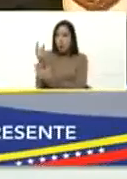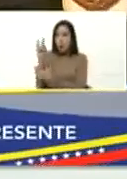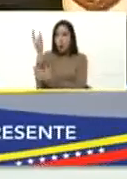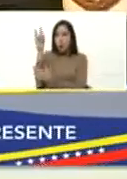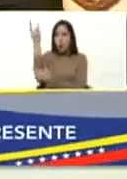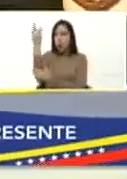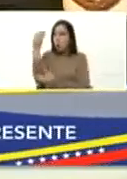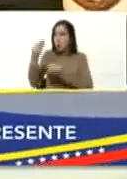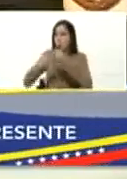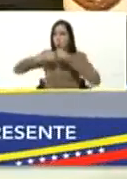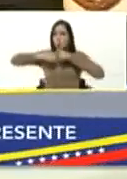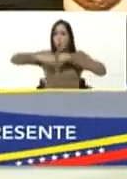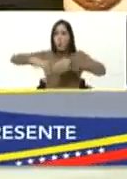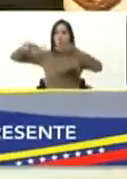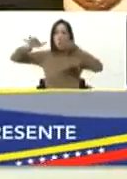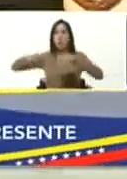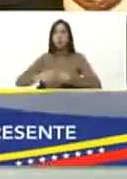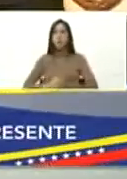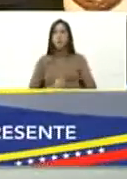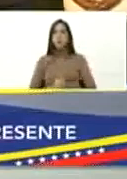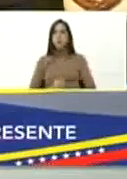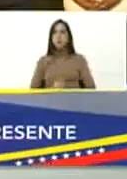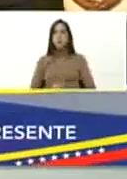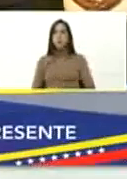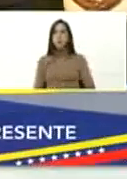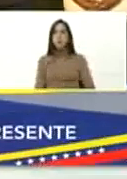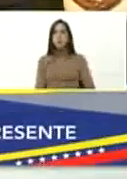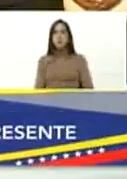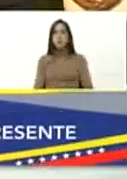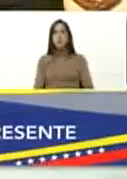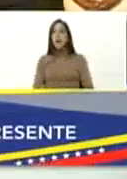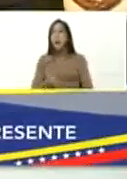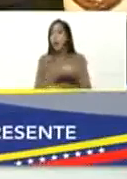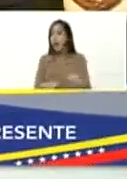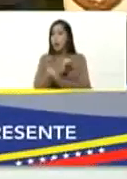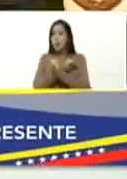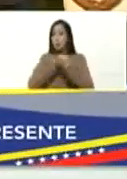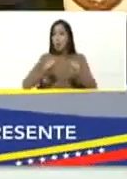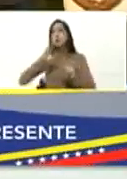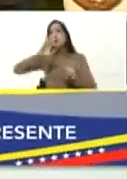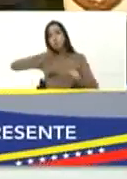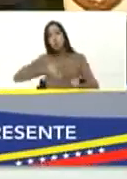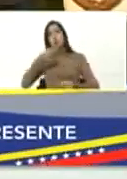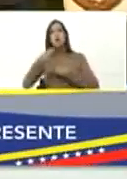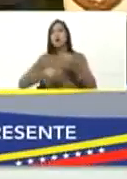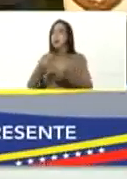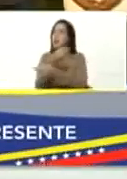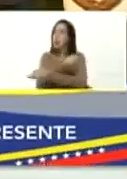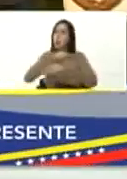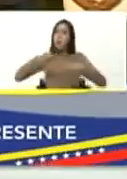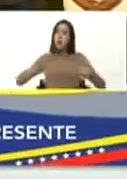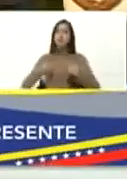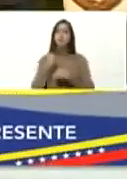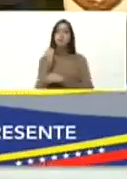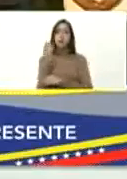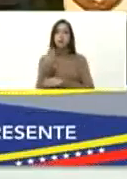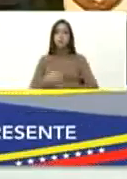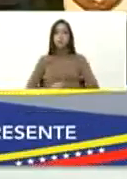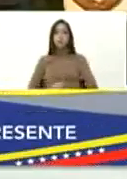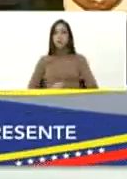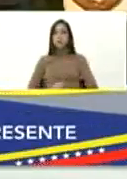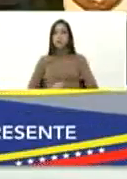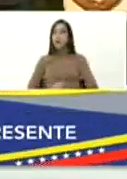se expande, y de lo que parecía imposible surge lo posible, lo maravilloso. Y allí siempre